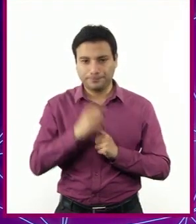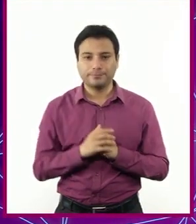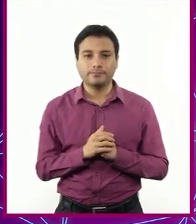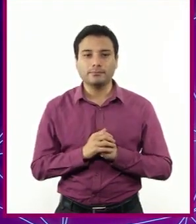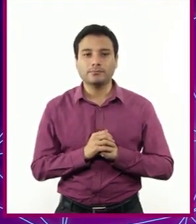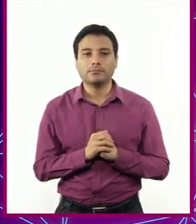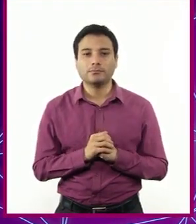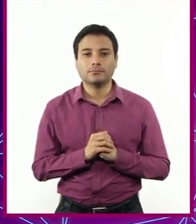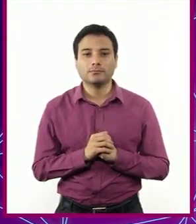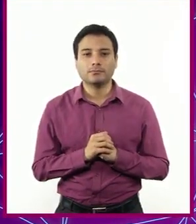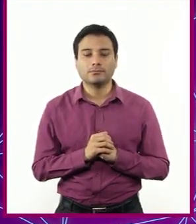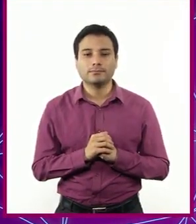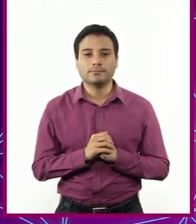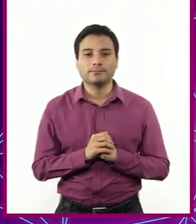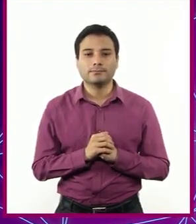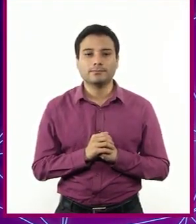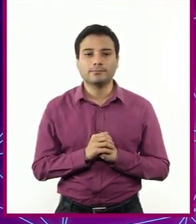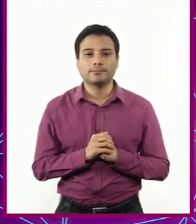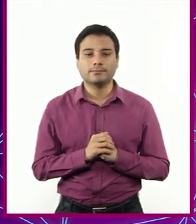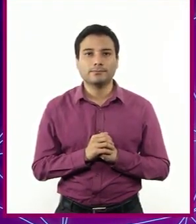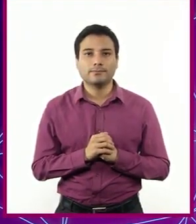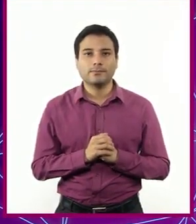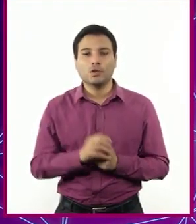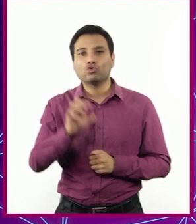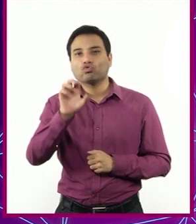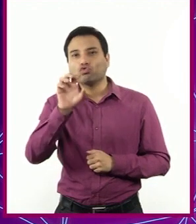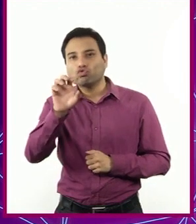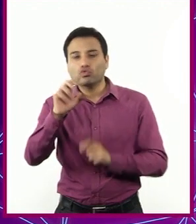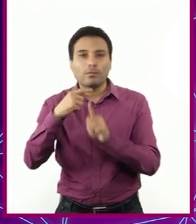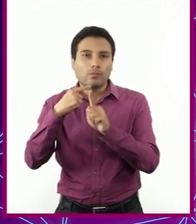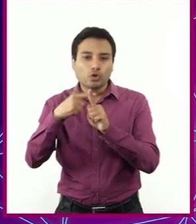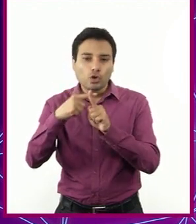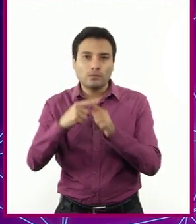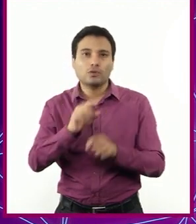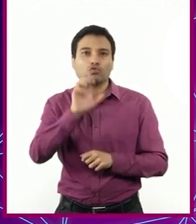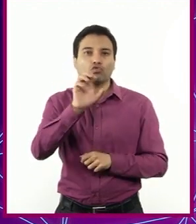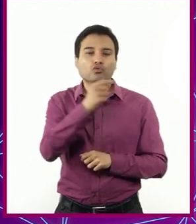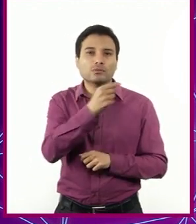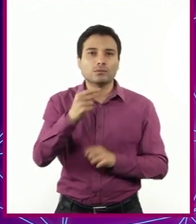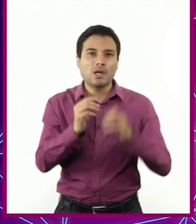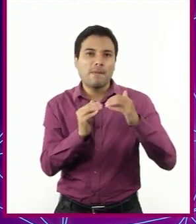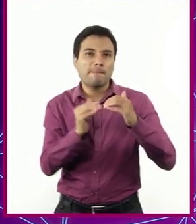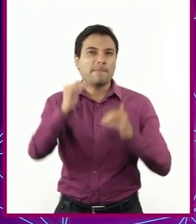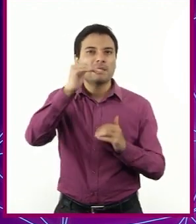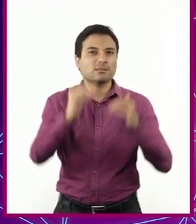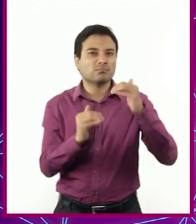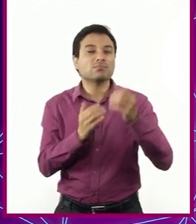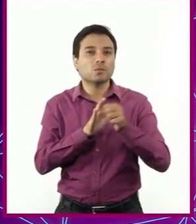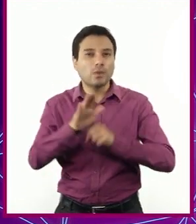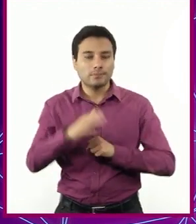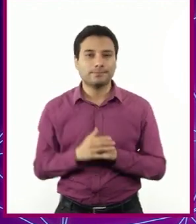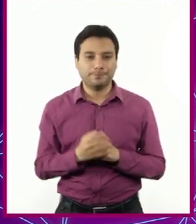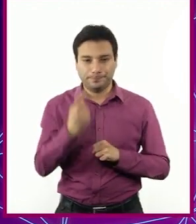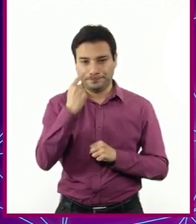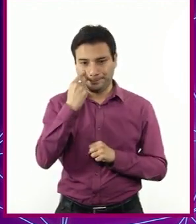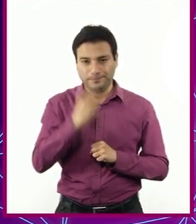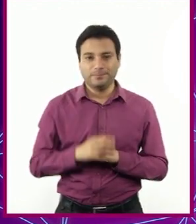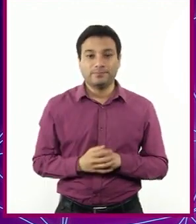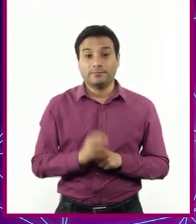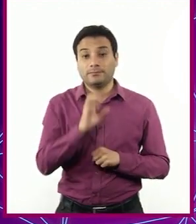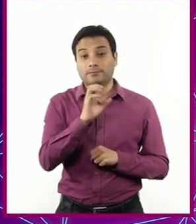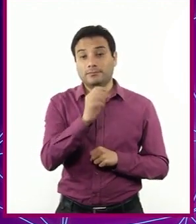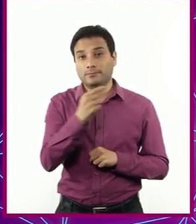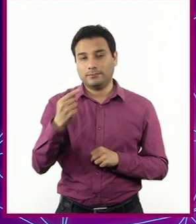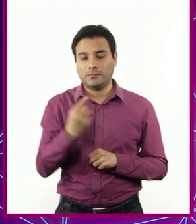masa, el protón o el electrón? Veamos, la masa de un electrón es aproximadamente